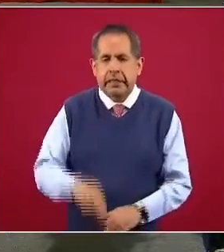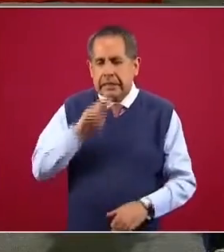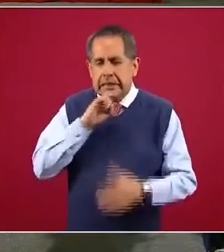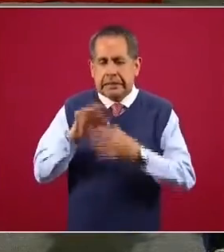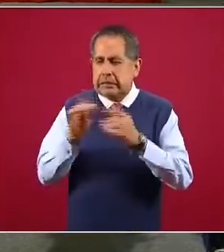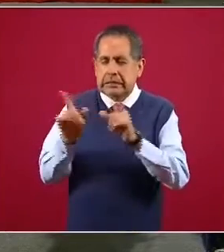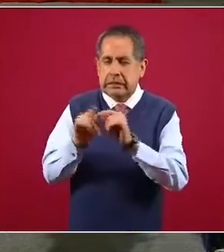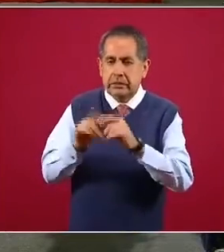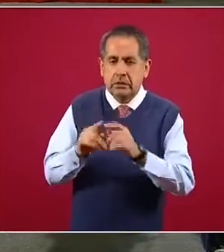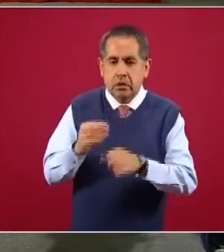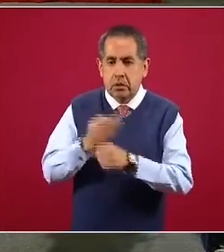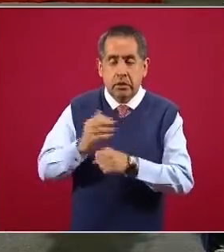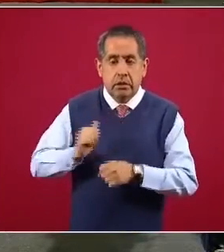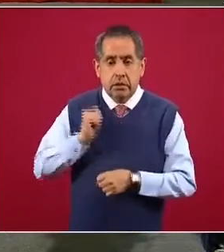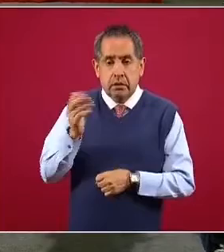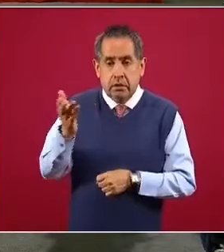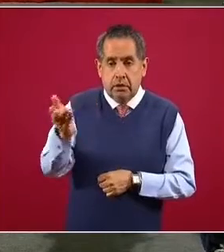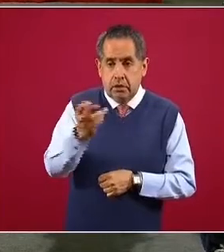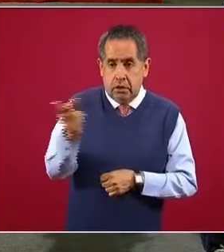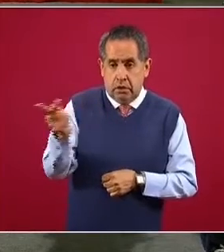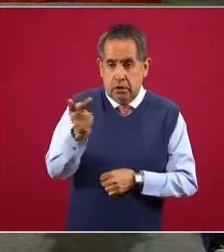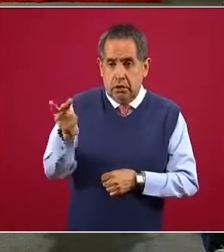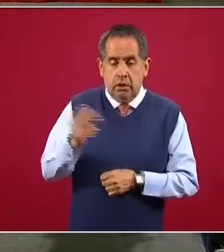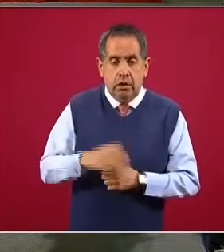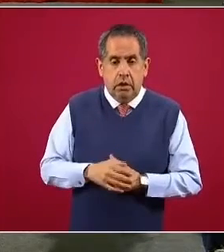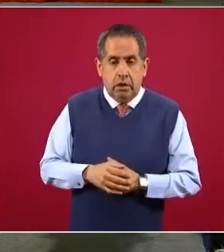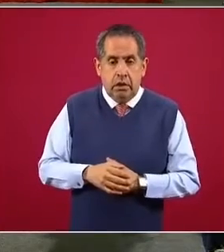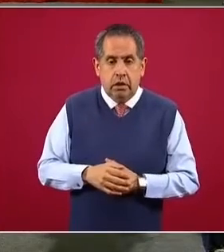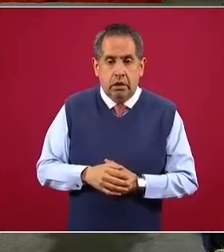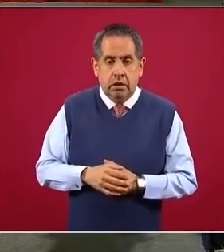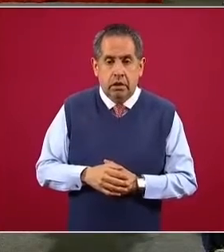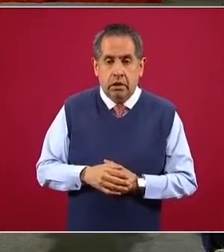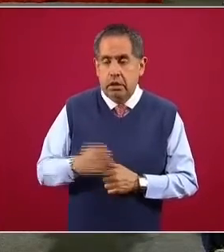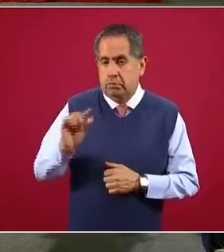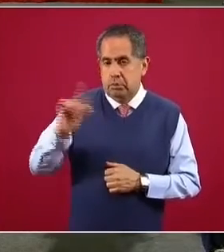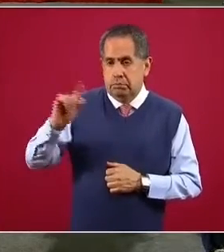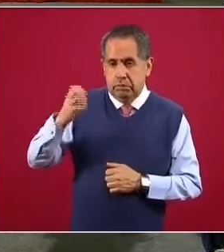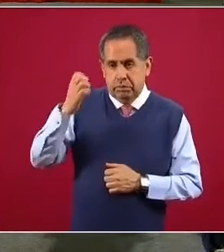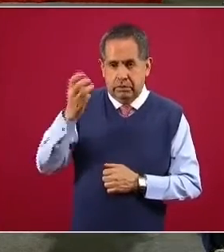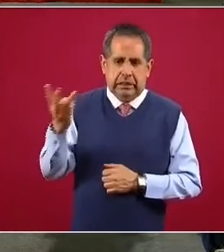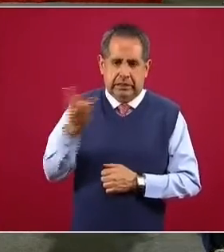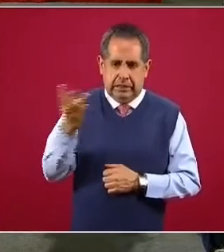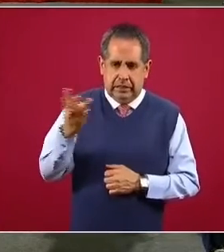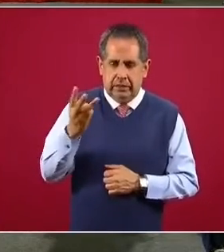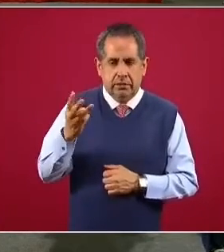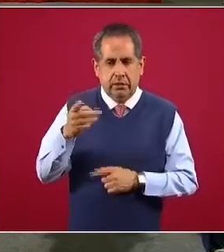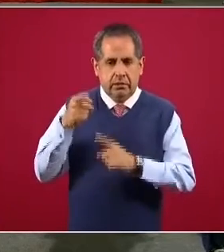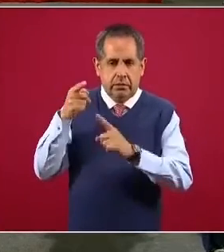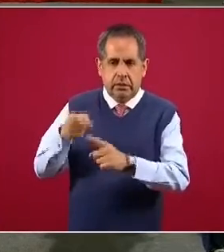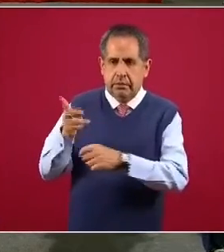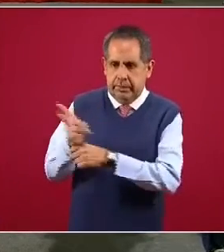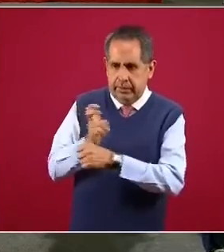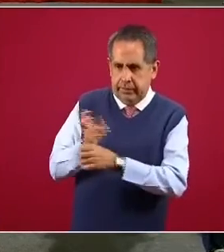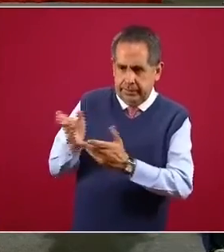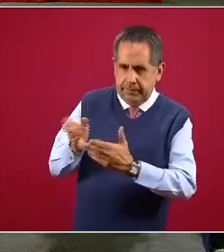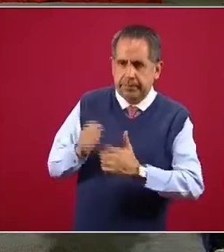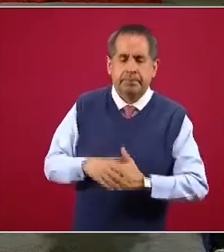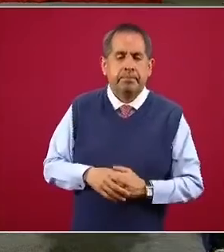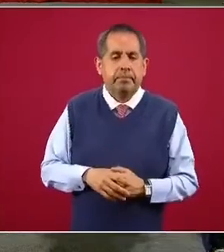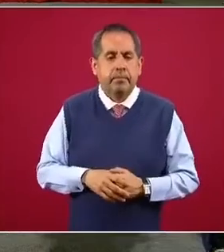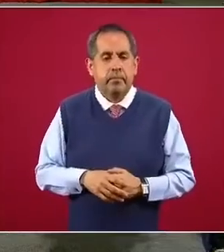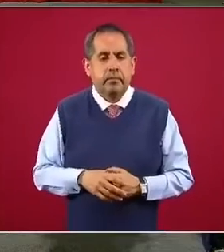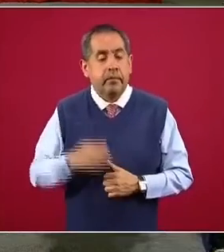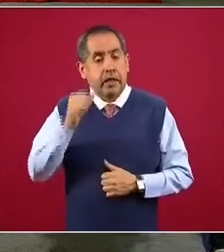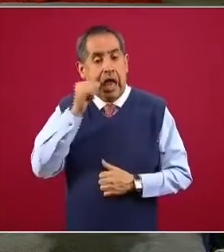Rapidísimo, aprovechando que están por aquí los dos, bueno, en el caso de los especialistas, los tres, pero específicamente el invitado. El día